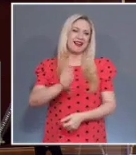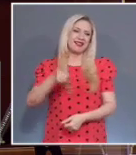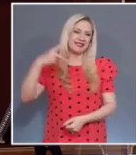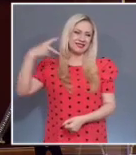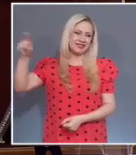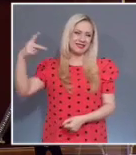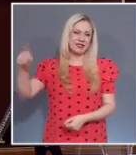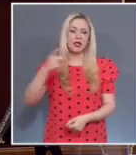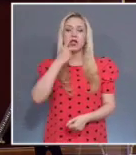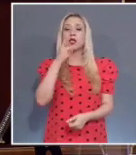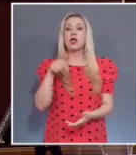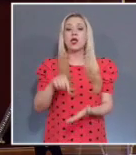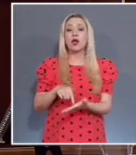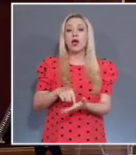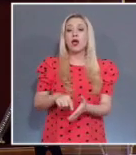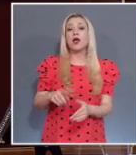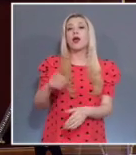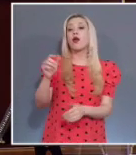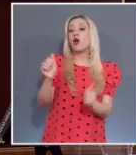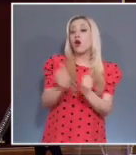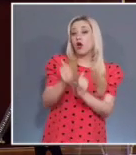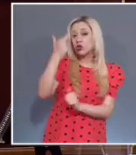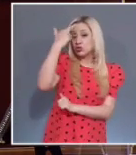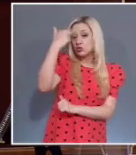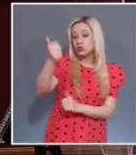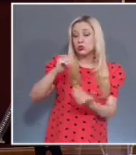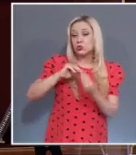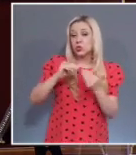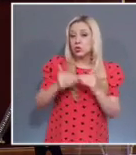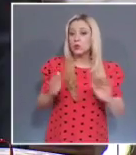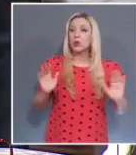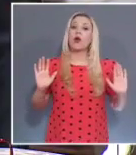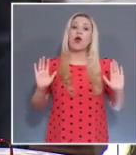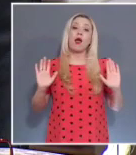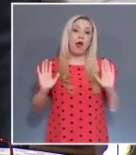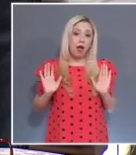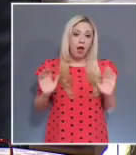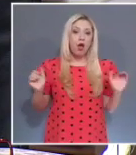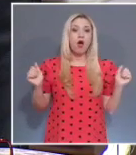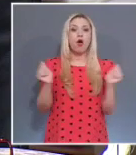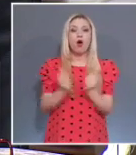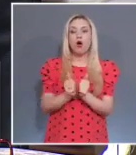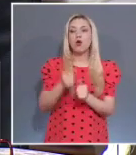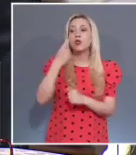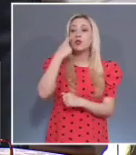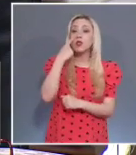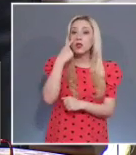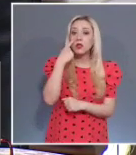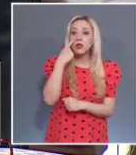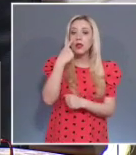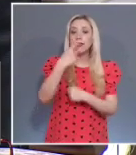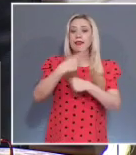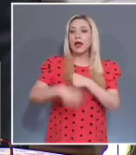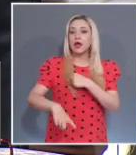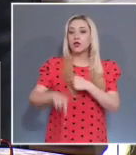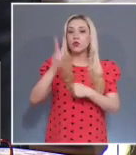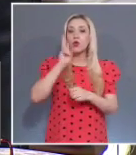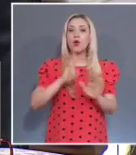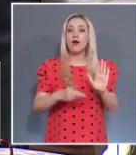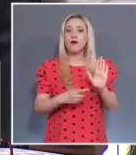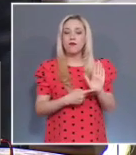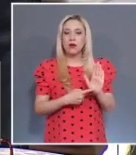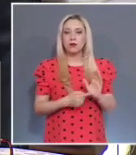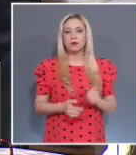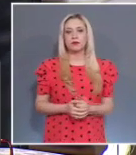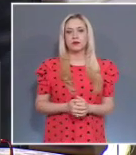deberá justificarse mediante la aplicación de una prueba de daño. El acuerdo no regula cuestiones relacionadas con la